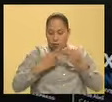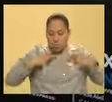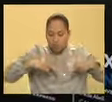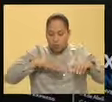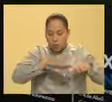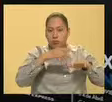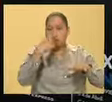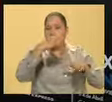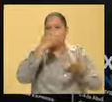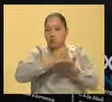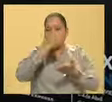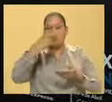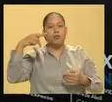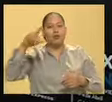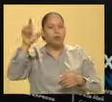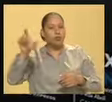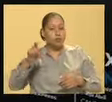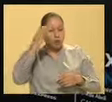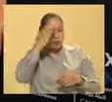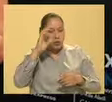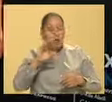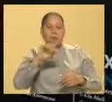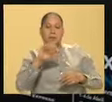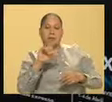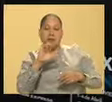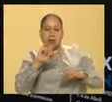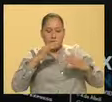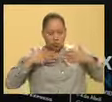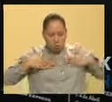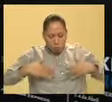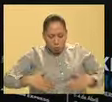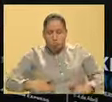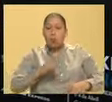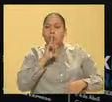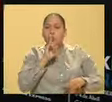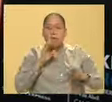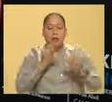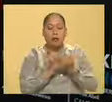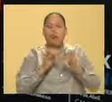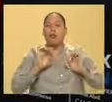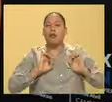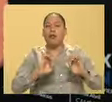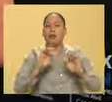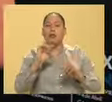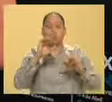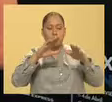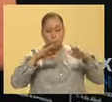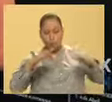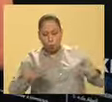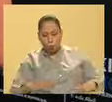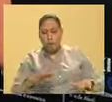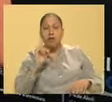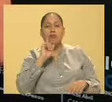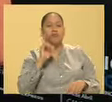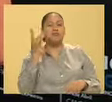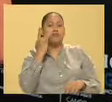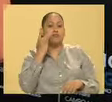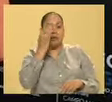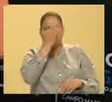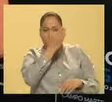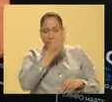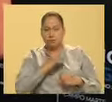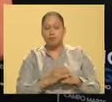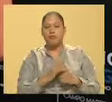como obviamente tú lo tienes, de líneas simples, de líneas elegantes, de líneas fluidas y femeninas. Eso es lo que traté de hacer en esto,